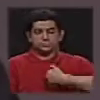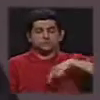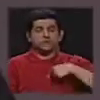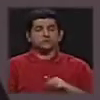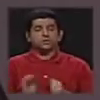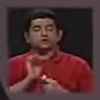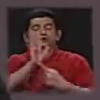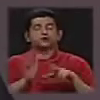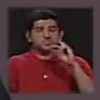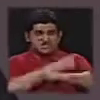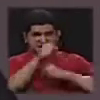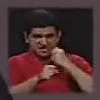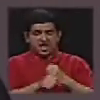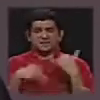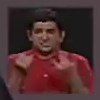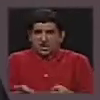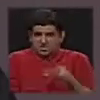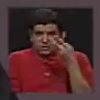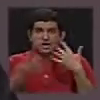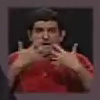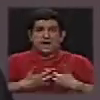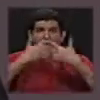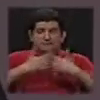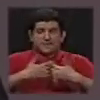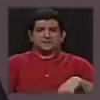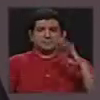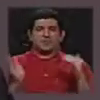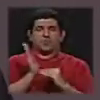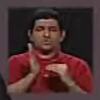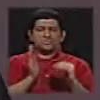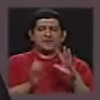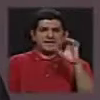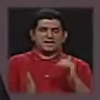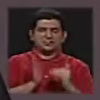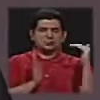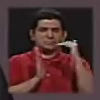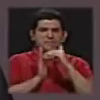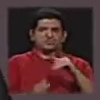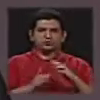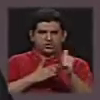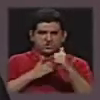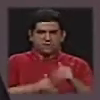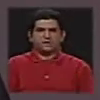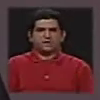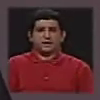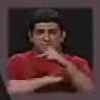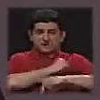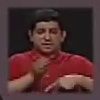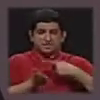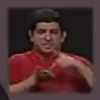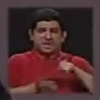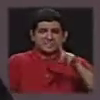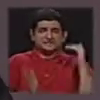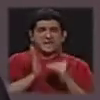una proyección a 30 años, al costo actual, esta empresa se va a llevar 4.500 millones de dólares. Entonces, el costo para el país por pagar 100